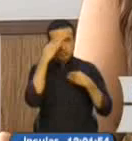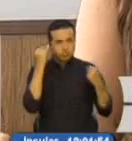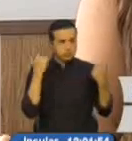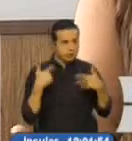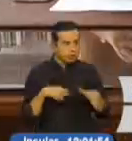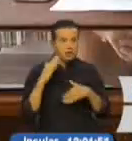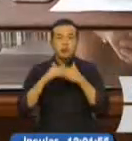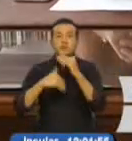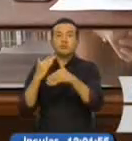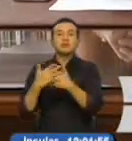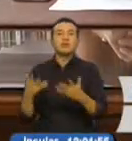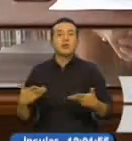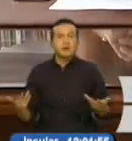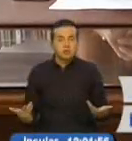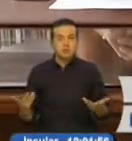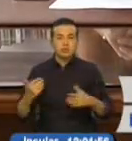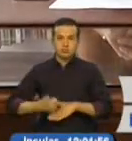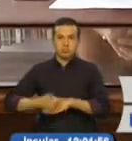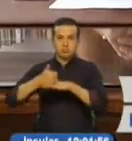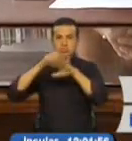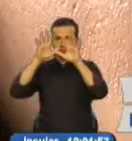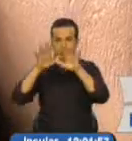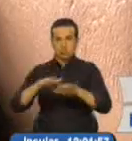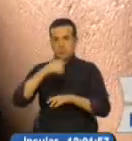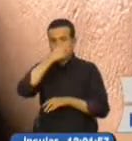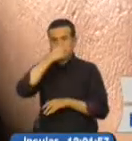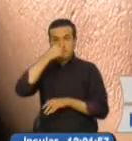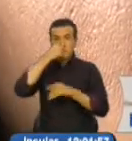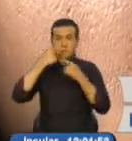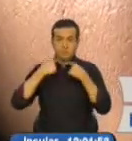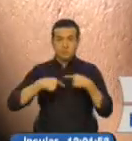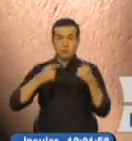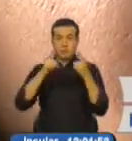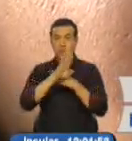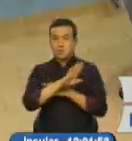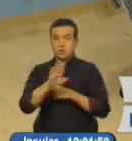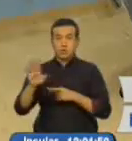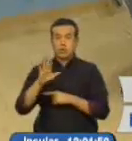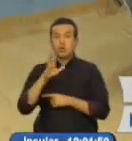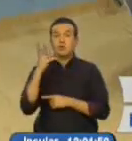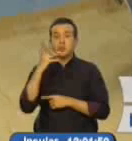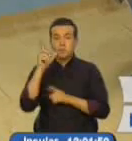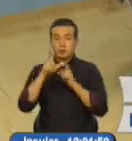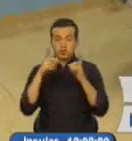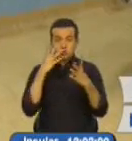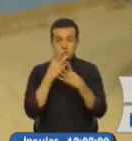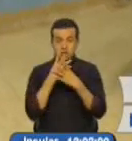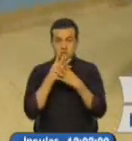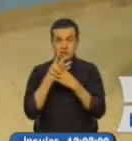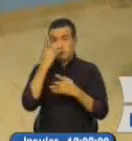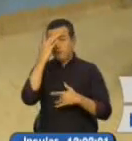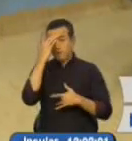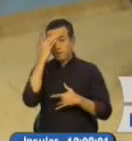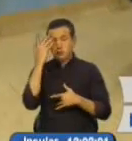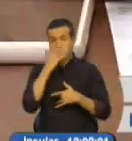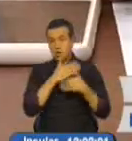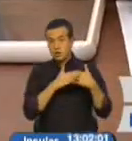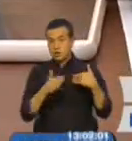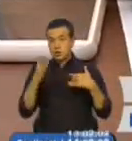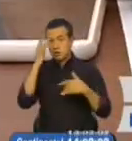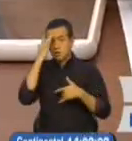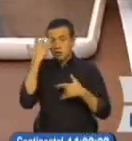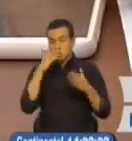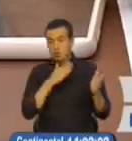de que se rehabilita? Ledy Zúñiga, titular de la Secretaría, aseguró que se pueden acoger a este indulto los privados de libertad con enfermedades en etapa terminal y que